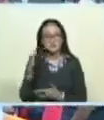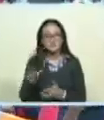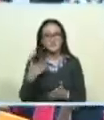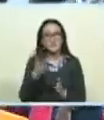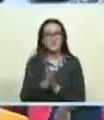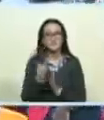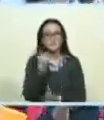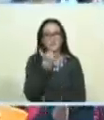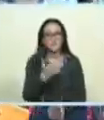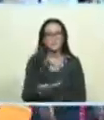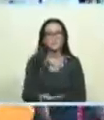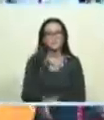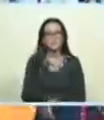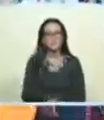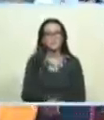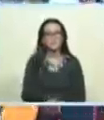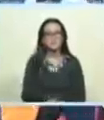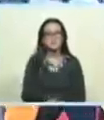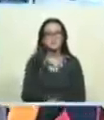Miren.